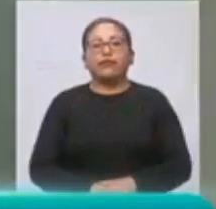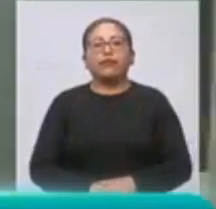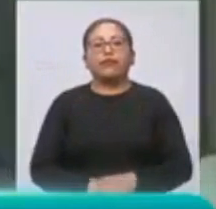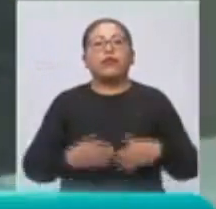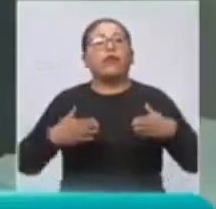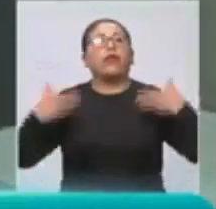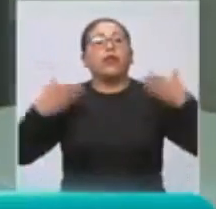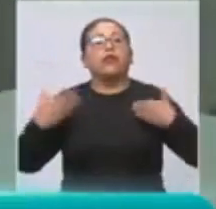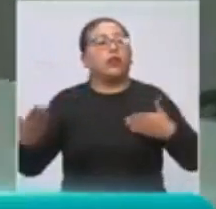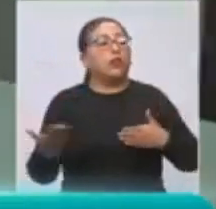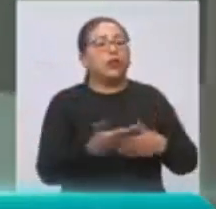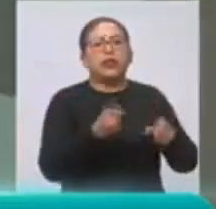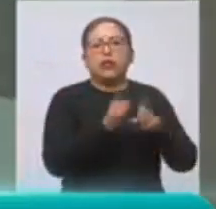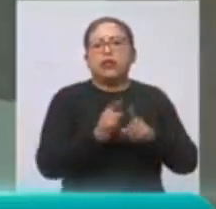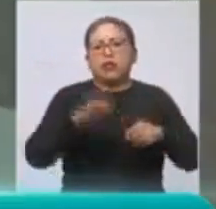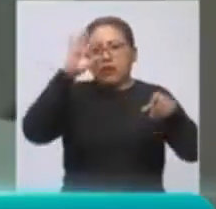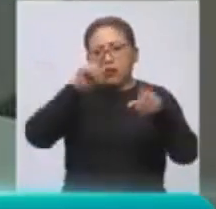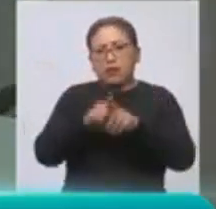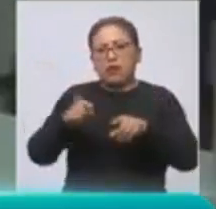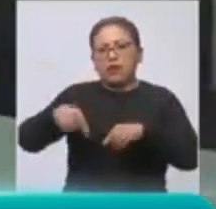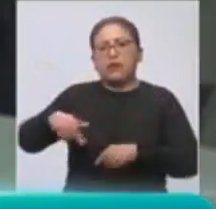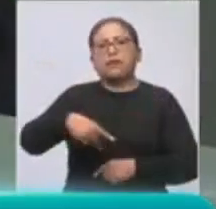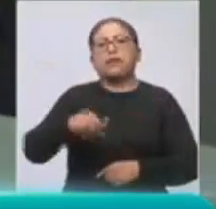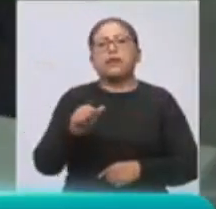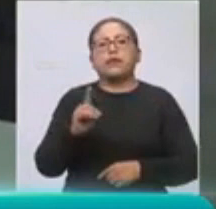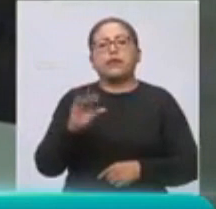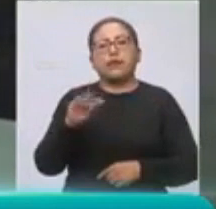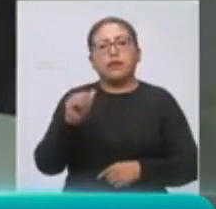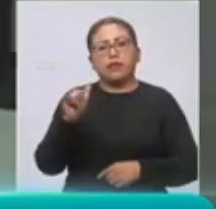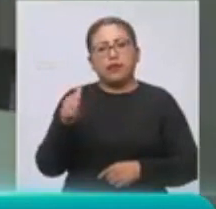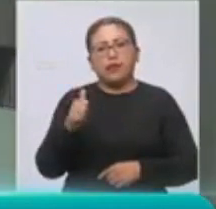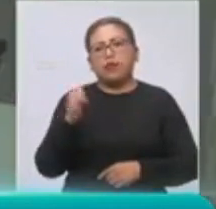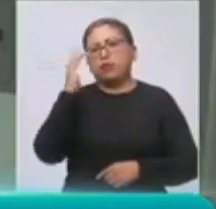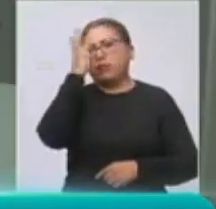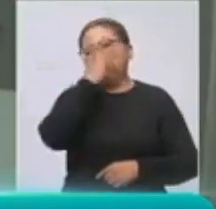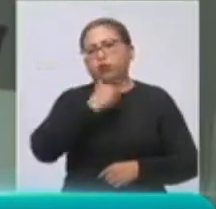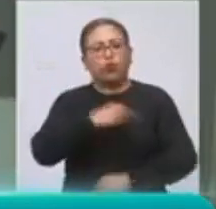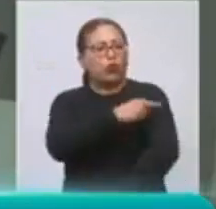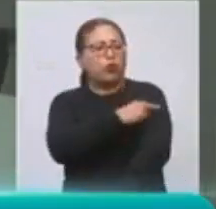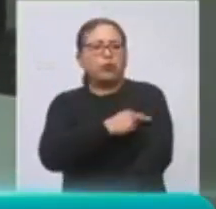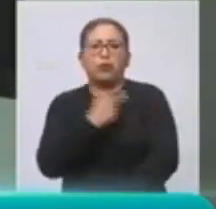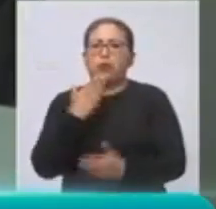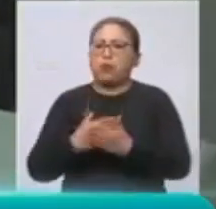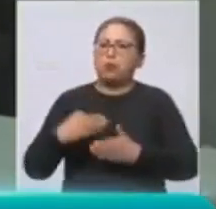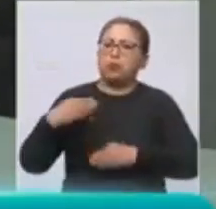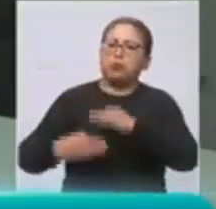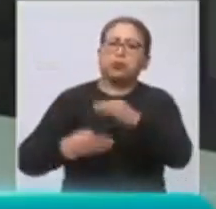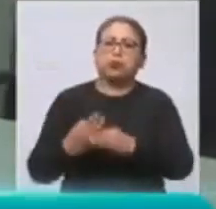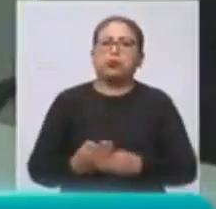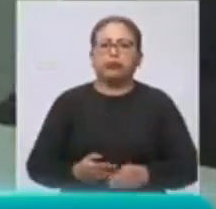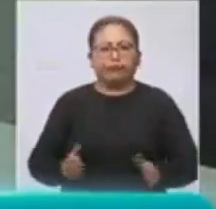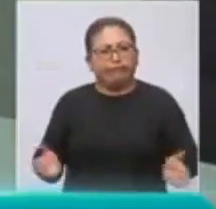Felicito, por lo tanto, a los hermanos aquí en Patcaya por este moderno hospital. Vamos a seguir trabajando, vamos a